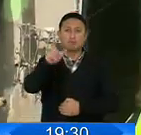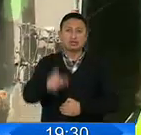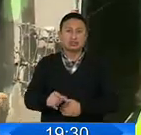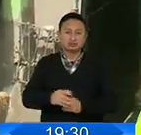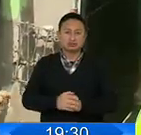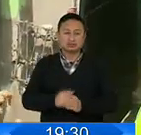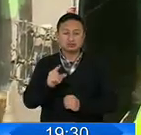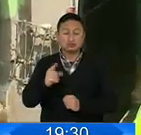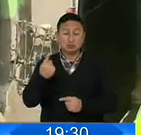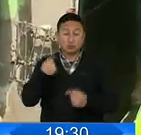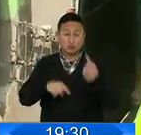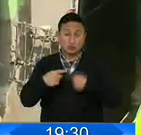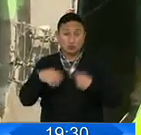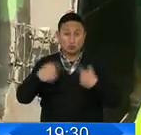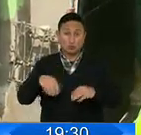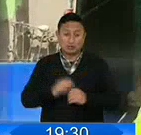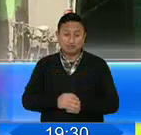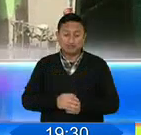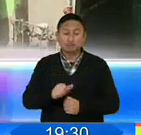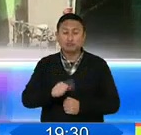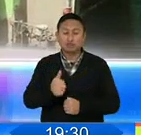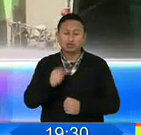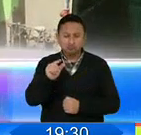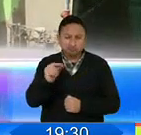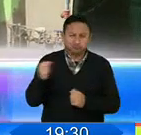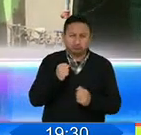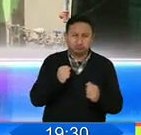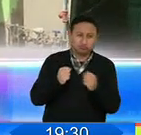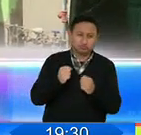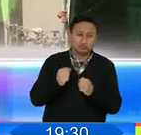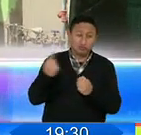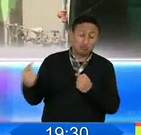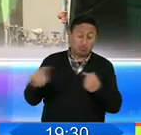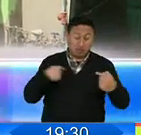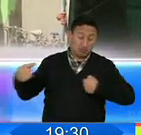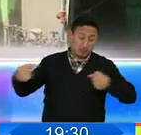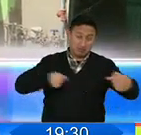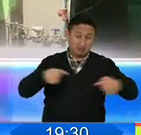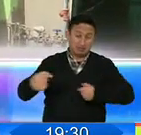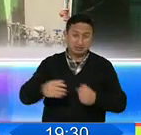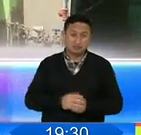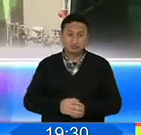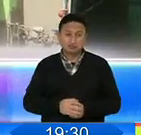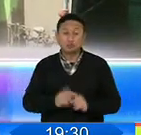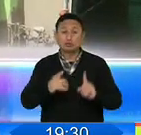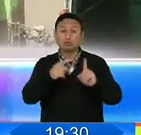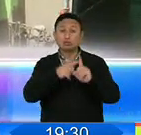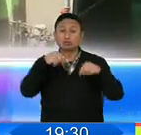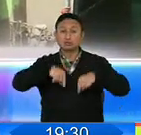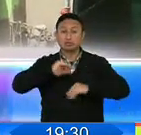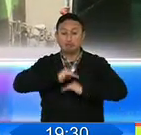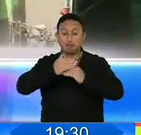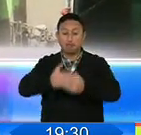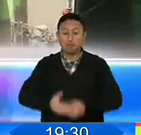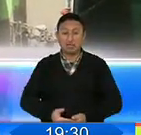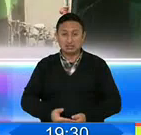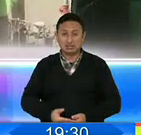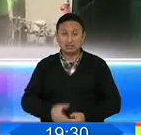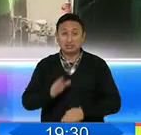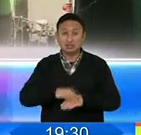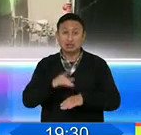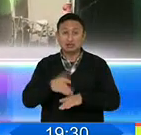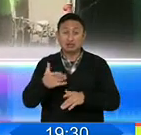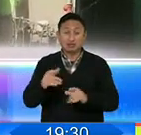heridas de gravedad. Hay otras personas que están un poco golpeadas de los vidrios y una persona que está embarazada que por el impacto, por